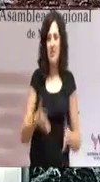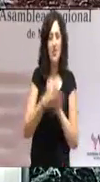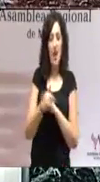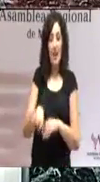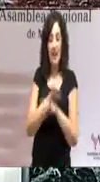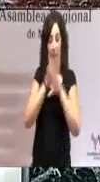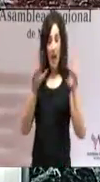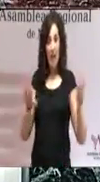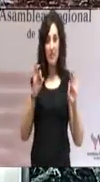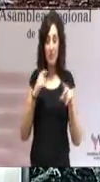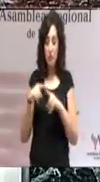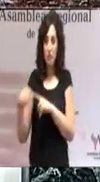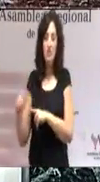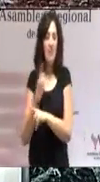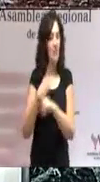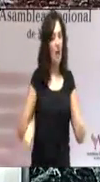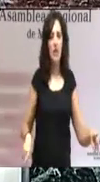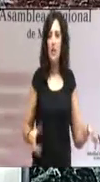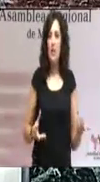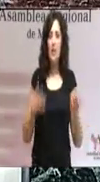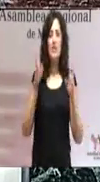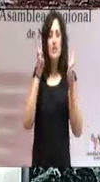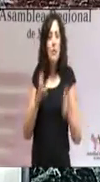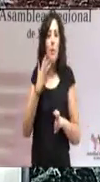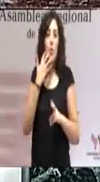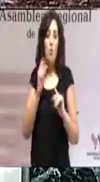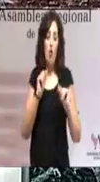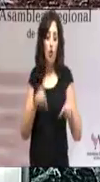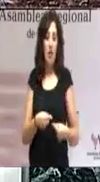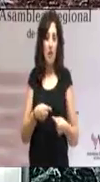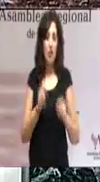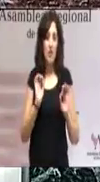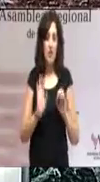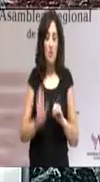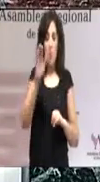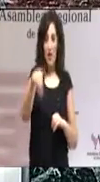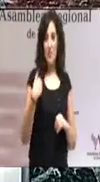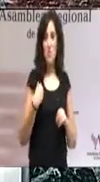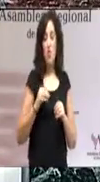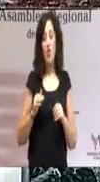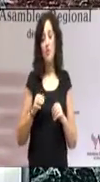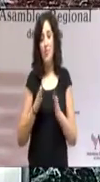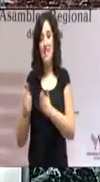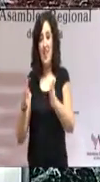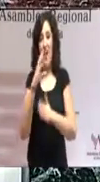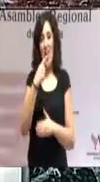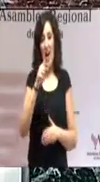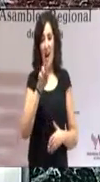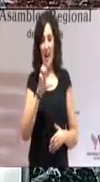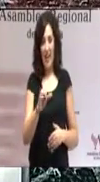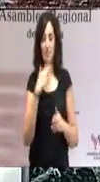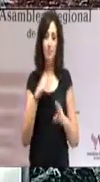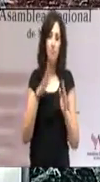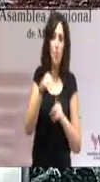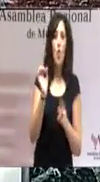es distinta. Y hay cuestiones como rescindir el contrato de ejecución del puente que estaba previsto en la senda de los Garres, o, por ejemplo, la construcción de un